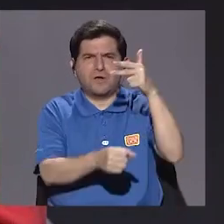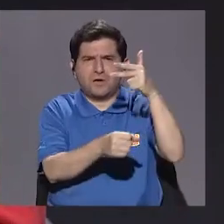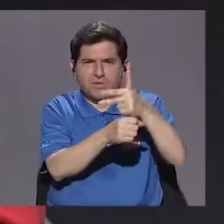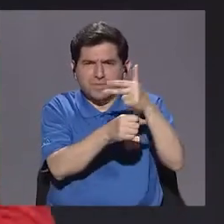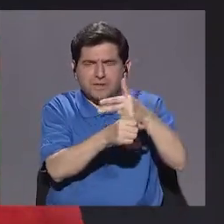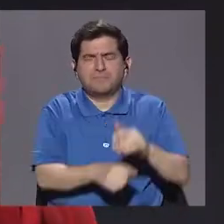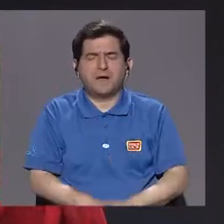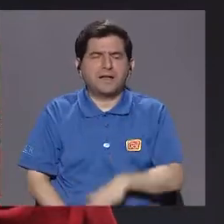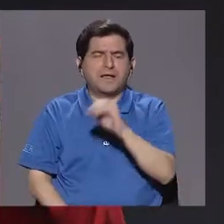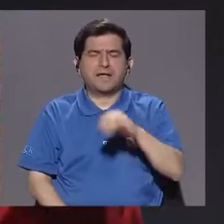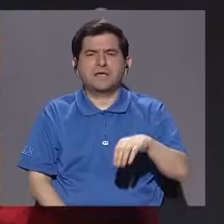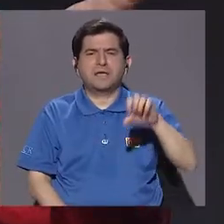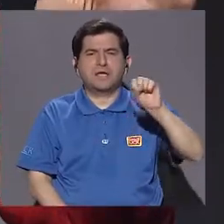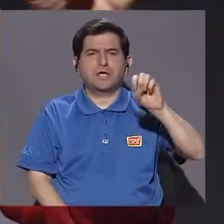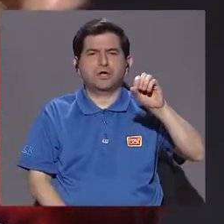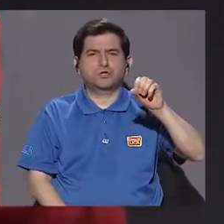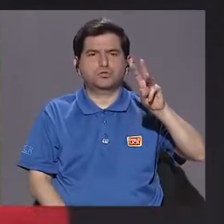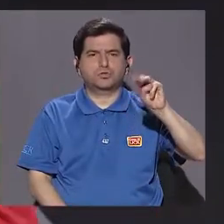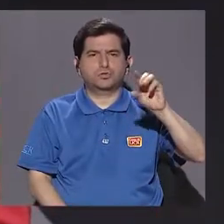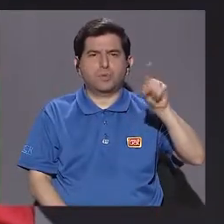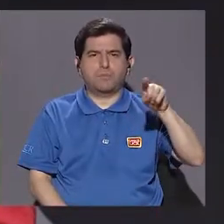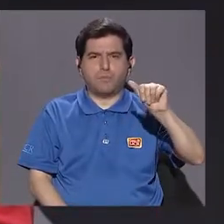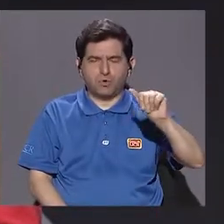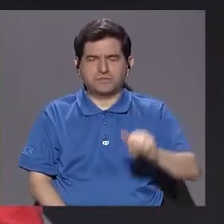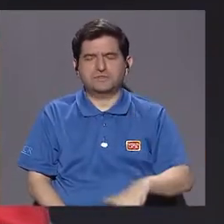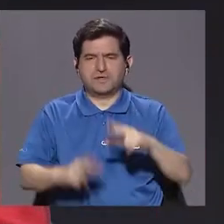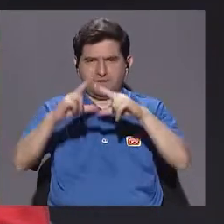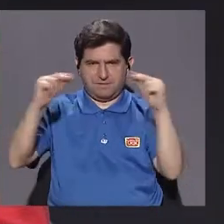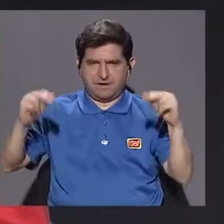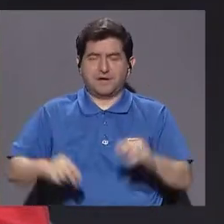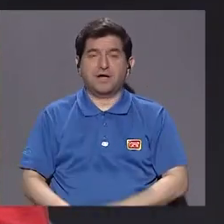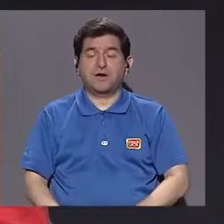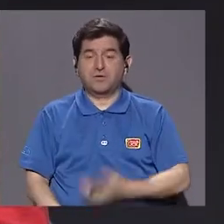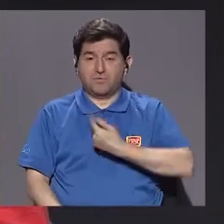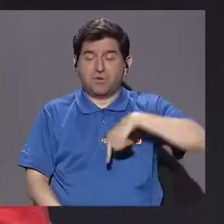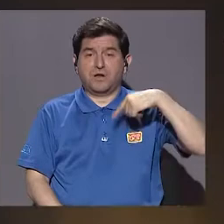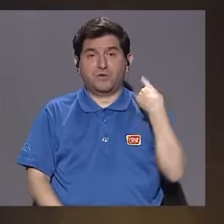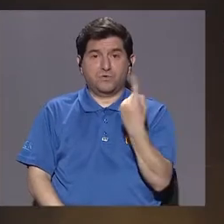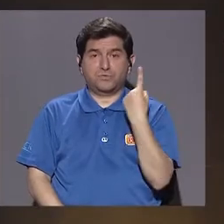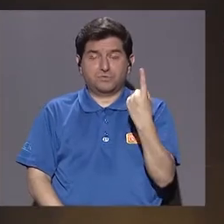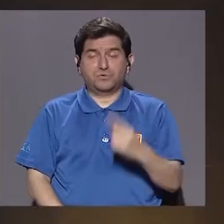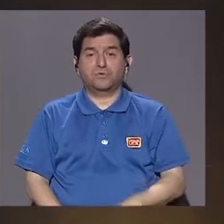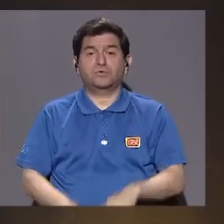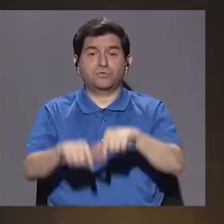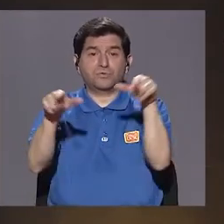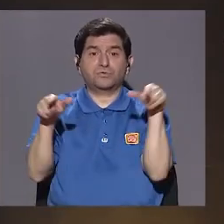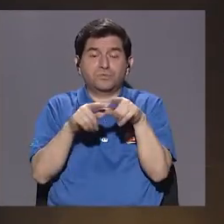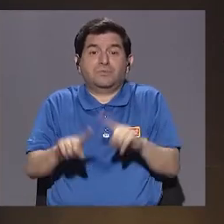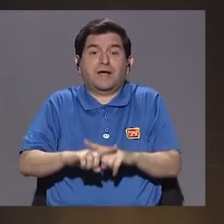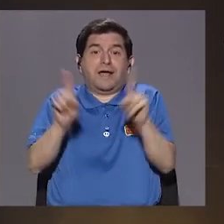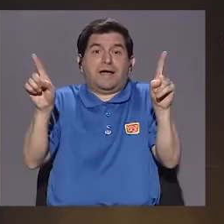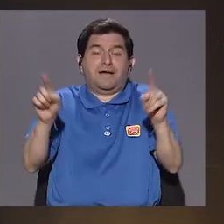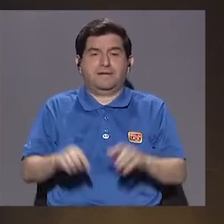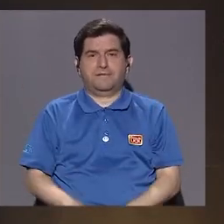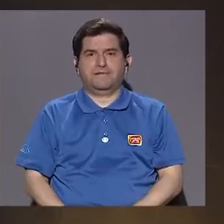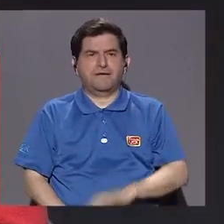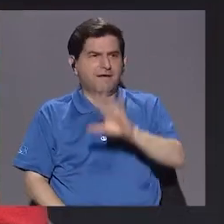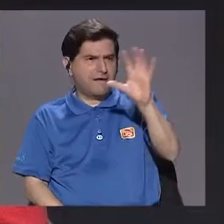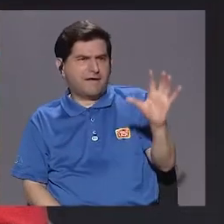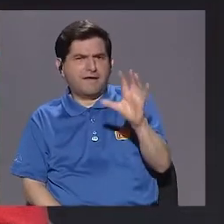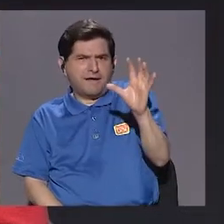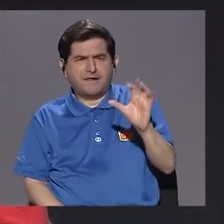solo nosotros éramos como la islita aquí en este este remanso caribeño en el caribe